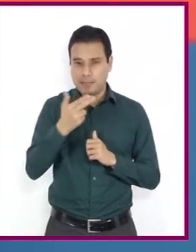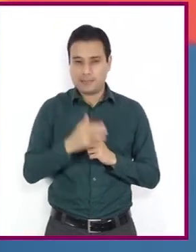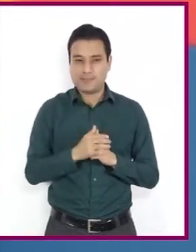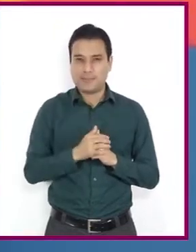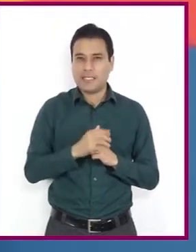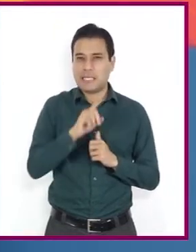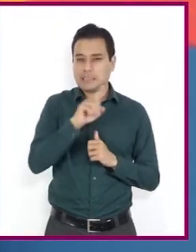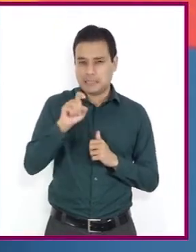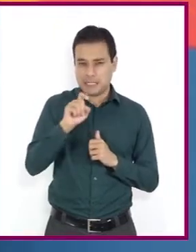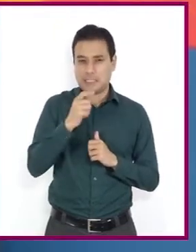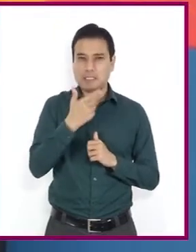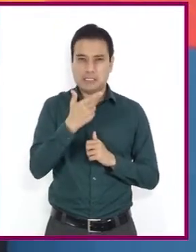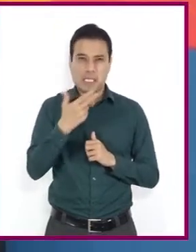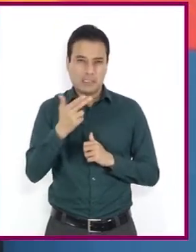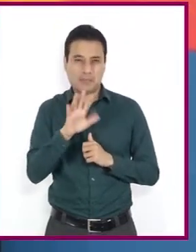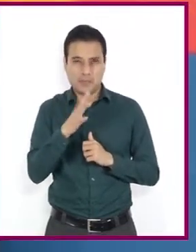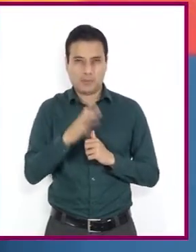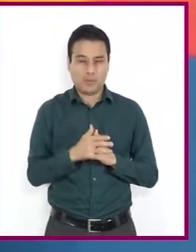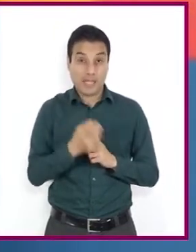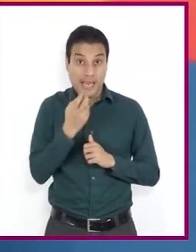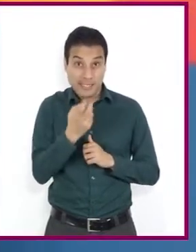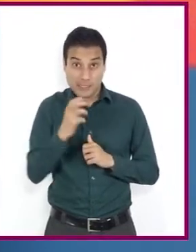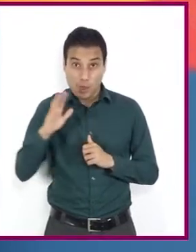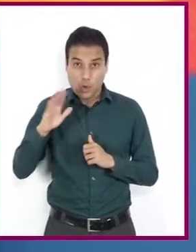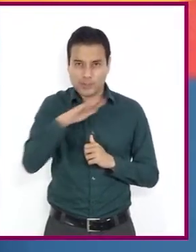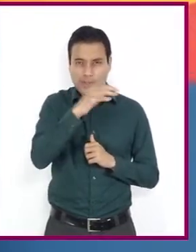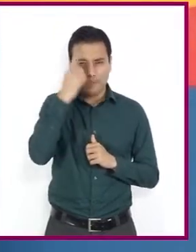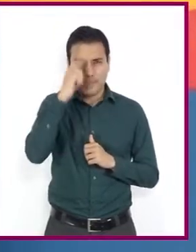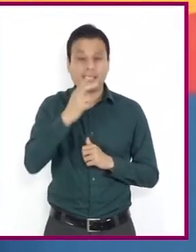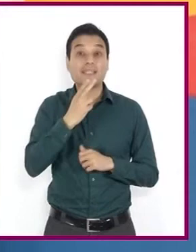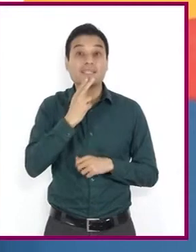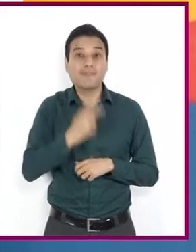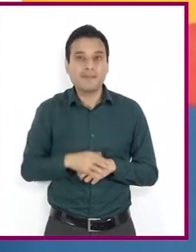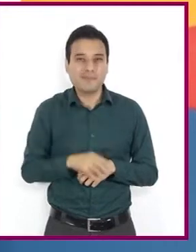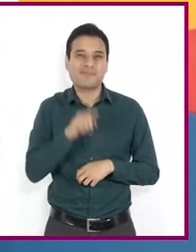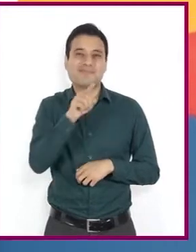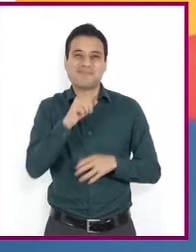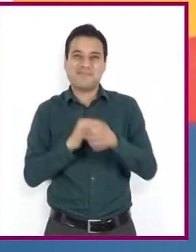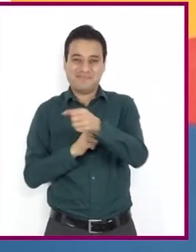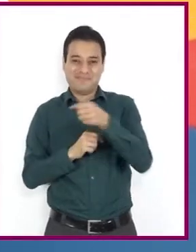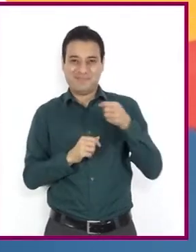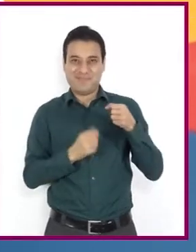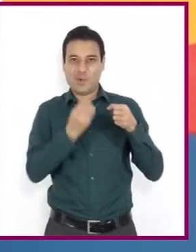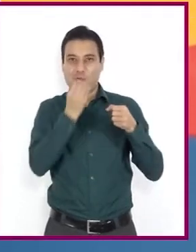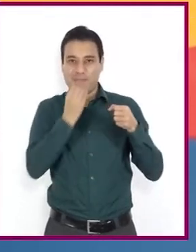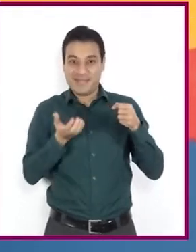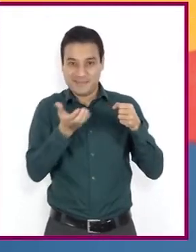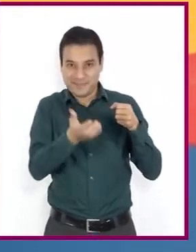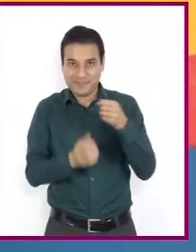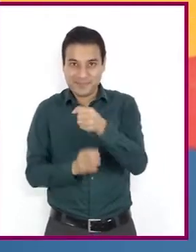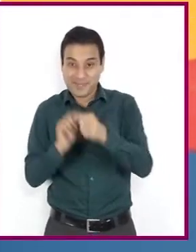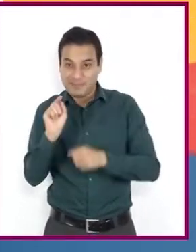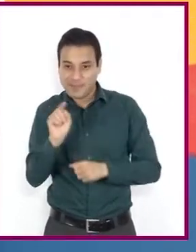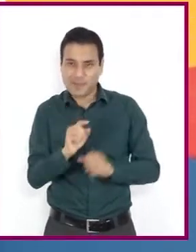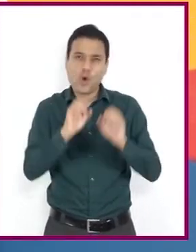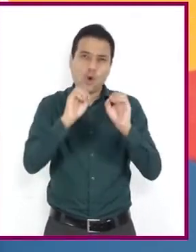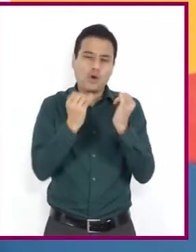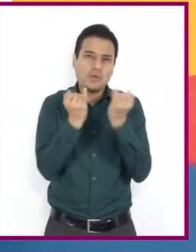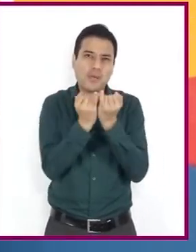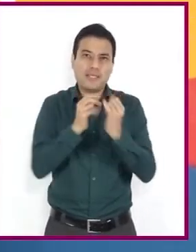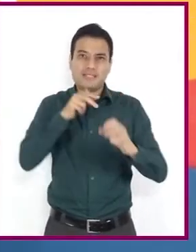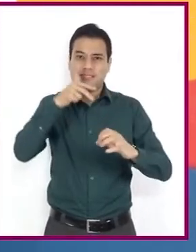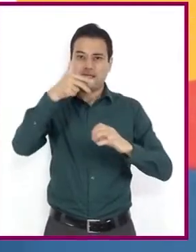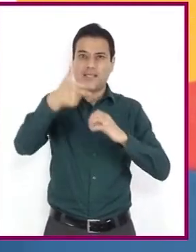100 GHz. Este tipo de ondas se utiliza en los hornos para calentar alimentos o en las comunicaciones vía satélite